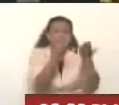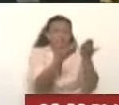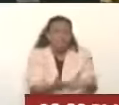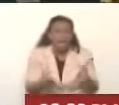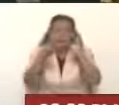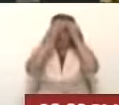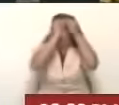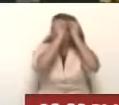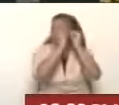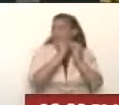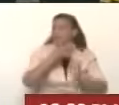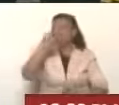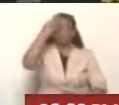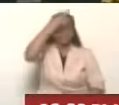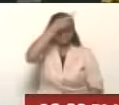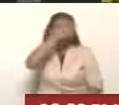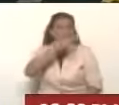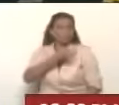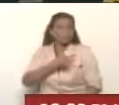arregladita,